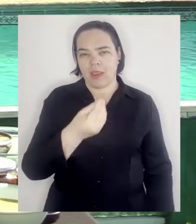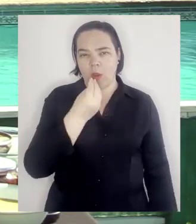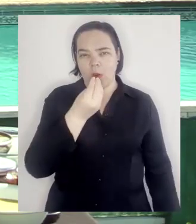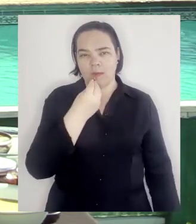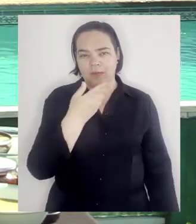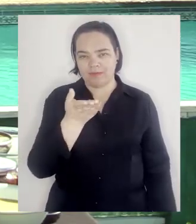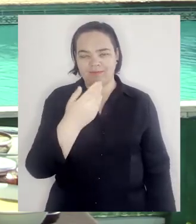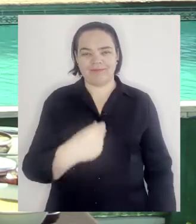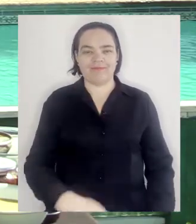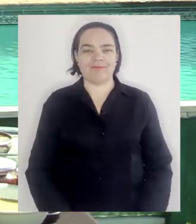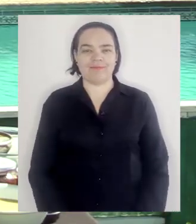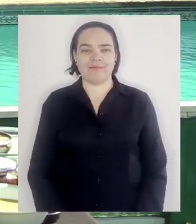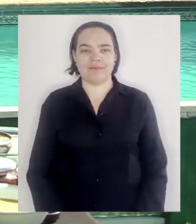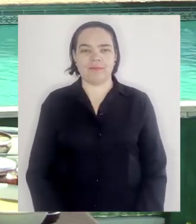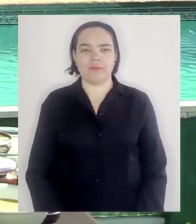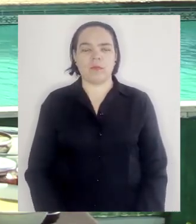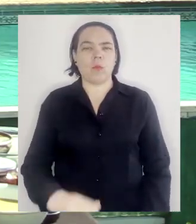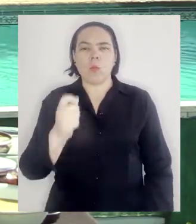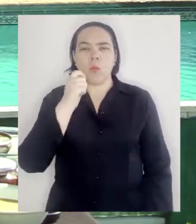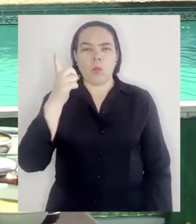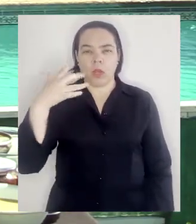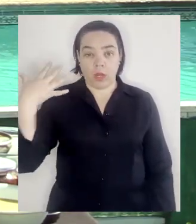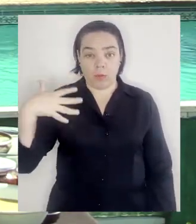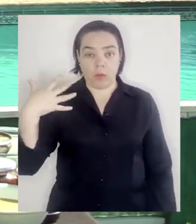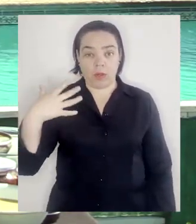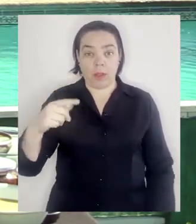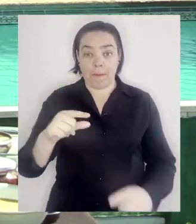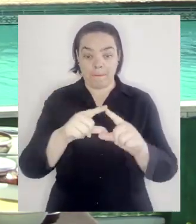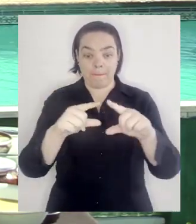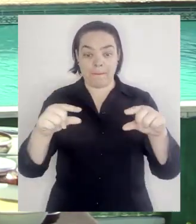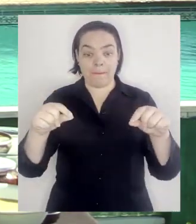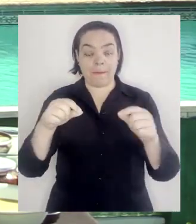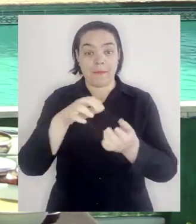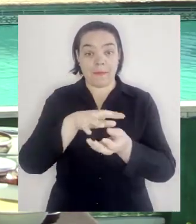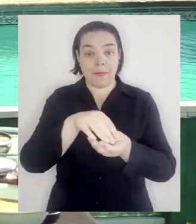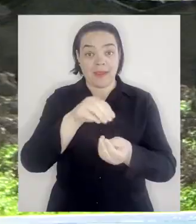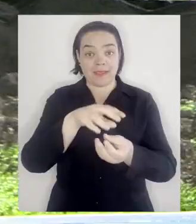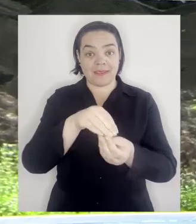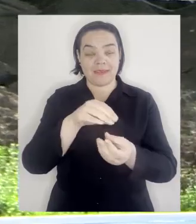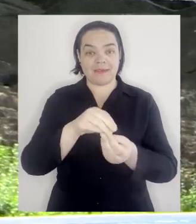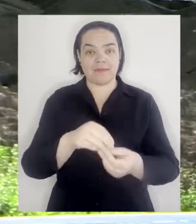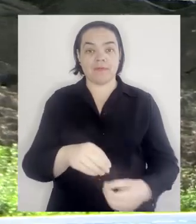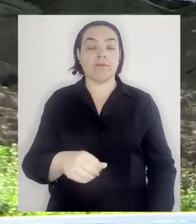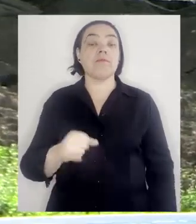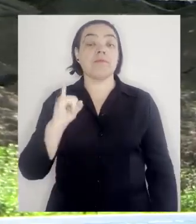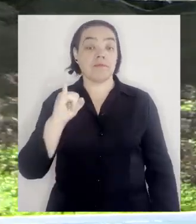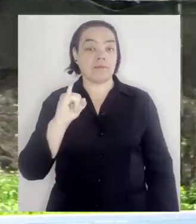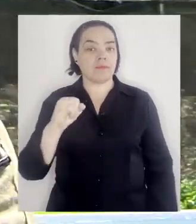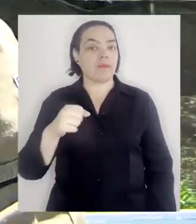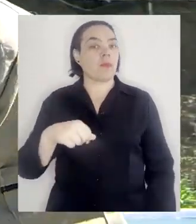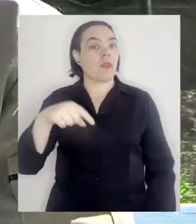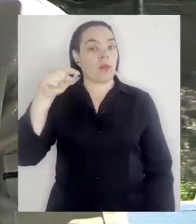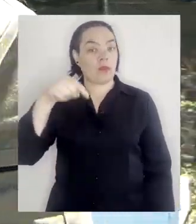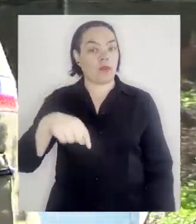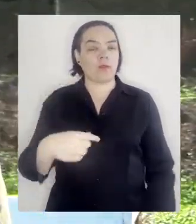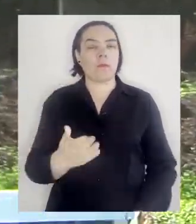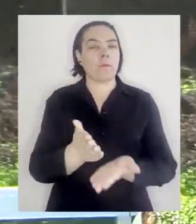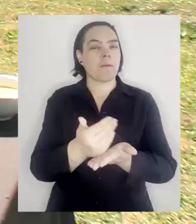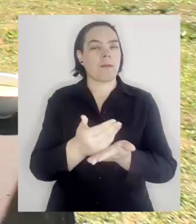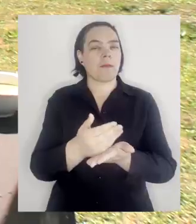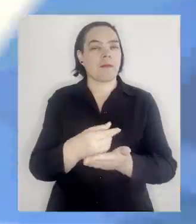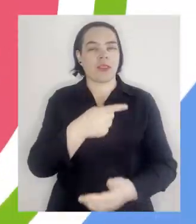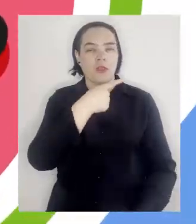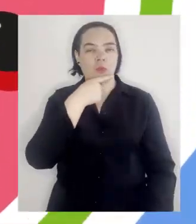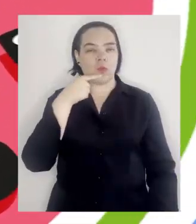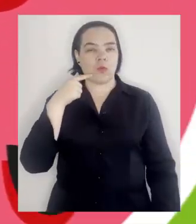preparar. Hoy, pero lo importante, disculpa, es la masa que es lo que exactamente. Es. Hoy vamos a hacer dulce. Ya, perfecto. Entonces, necesita,